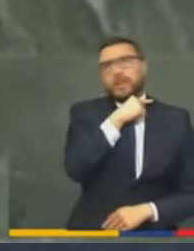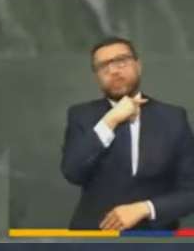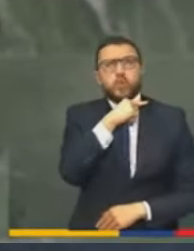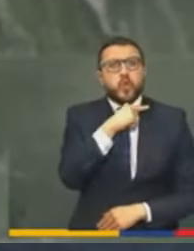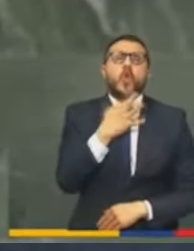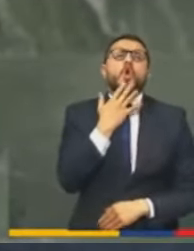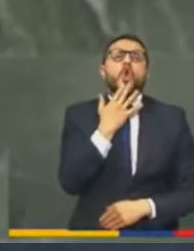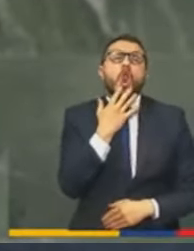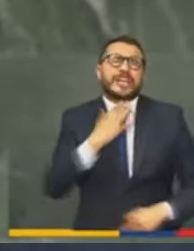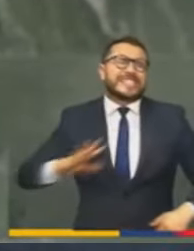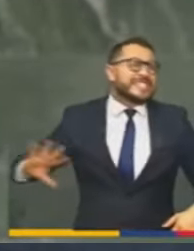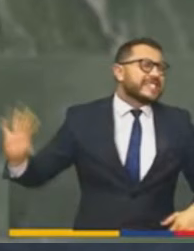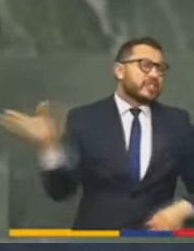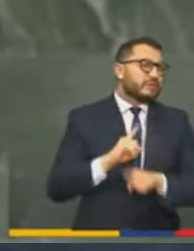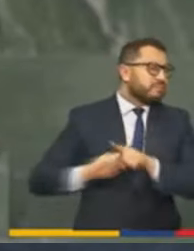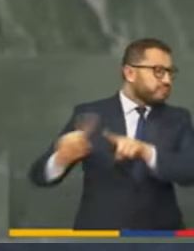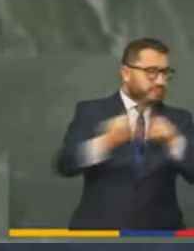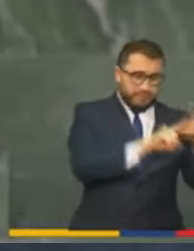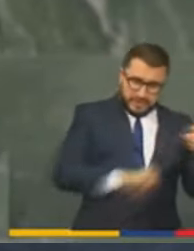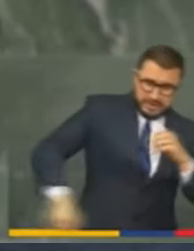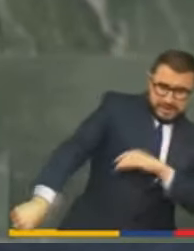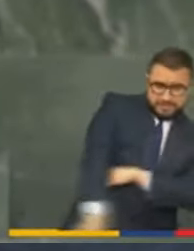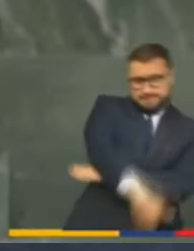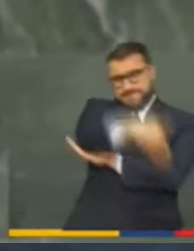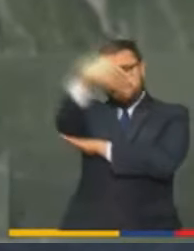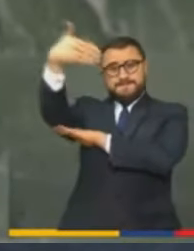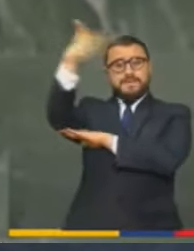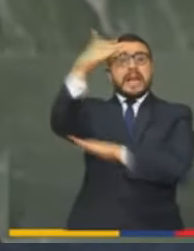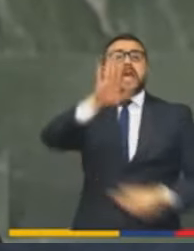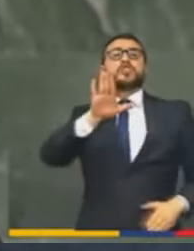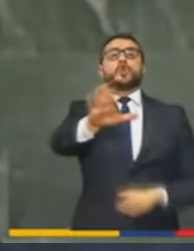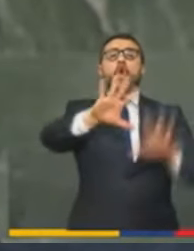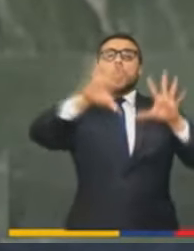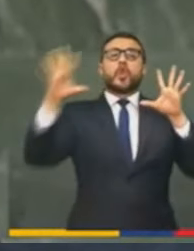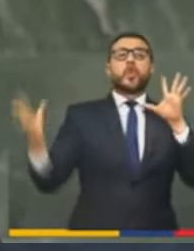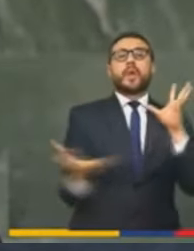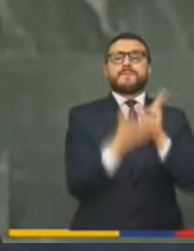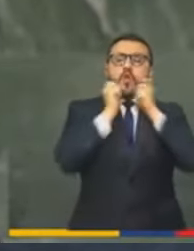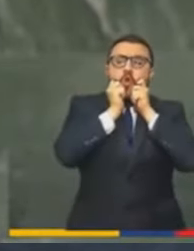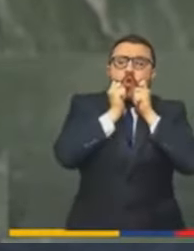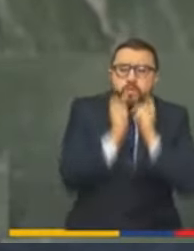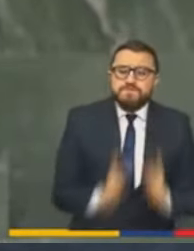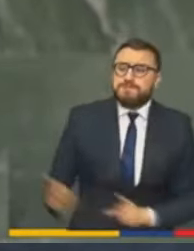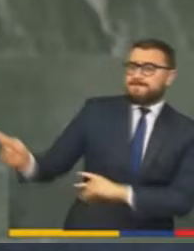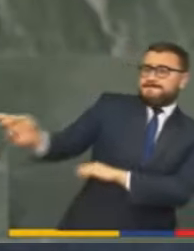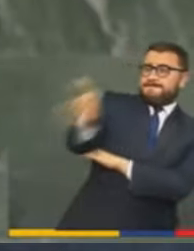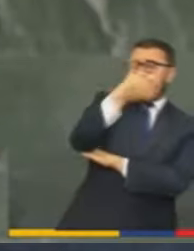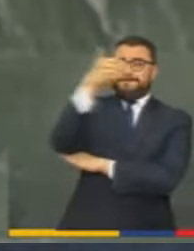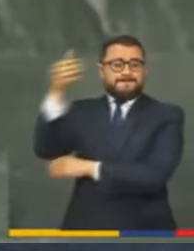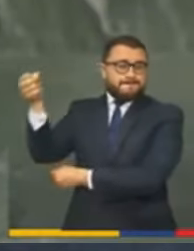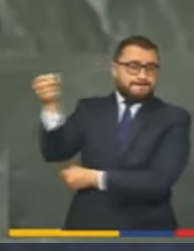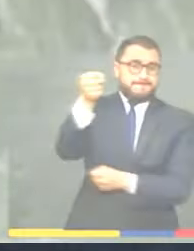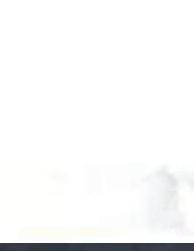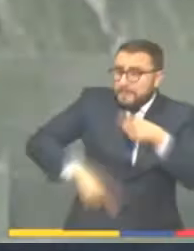todos los colores. Una bandera de toda la humanidad para defender su propia existencia